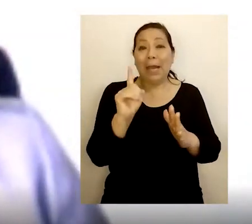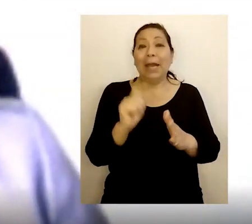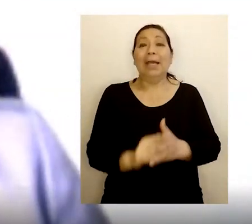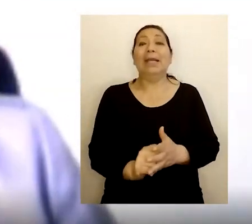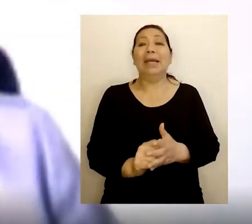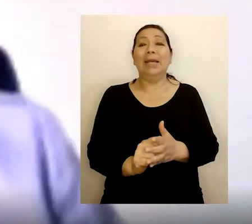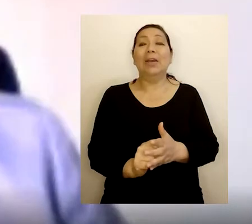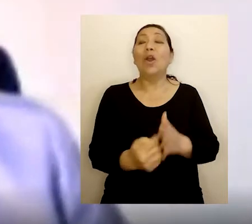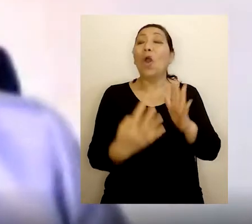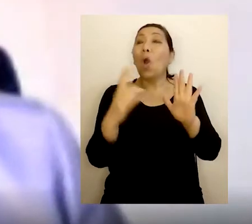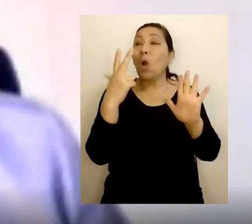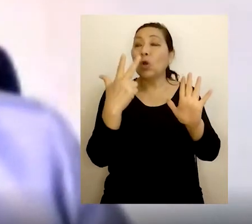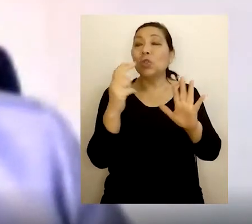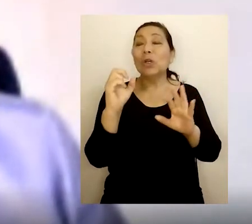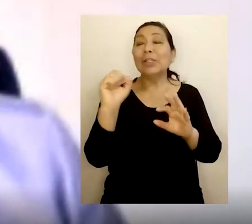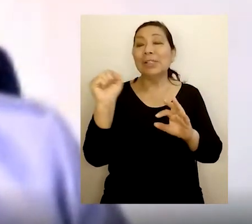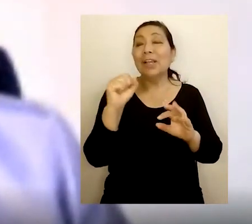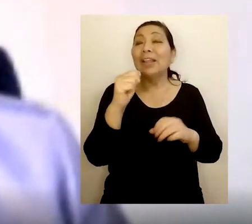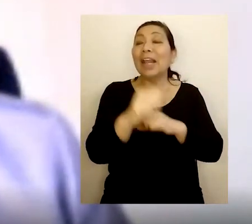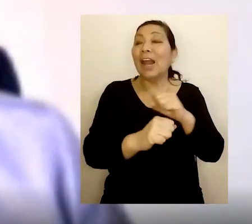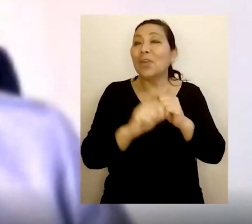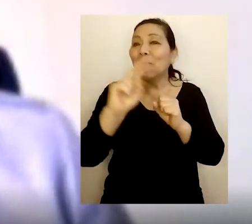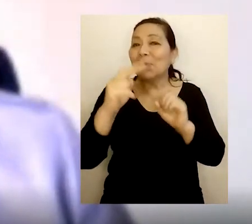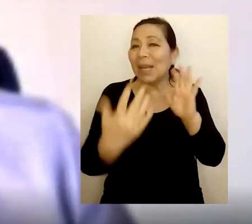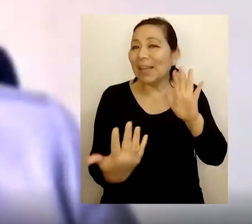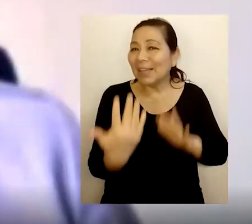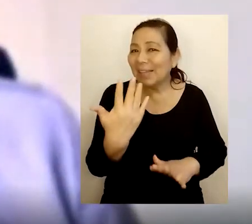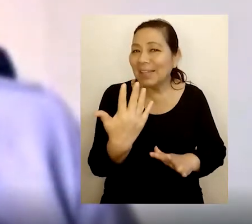fecha 8 de septiembre de 2015.